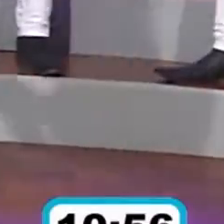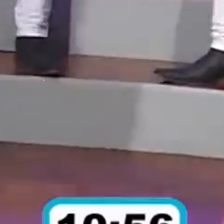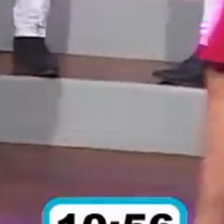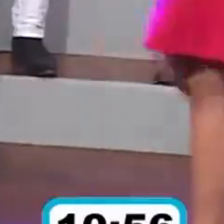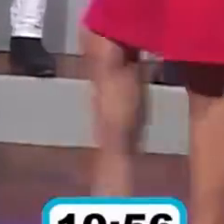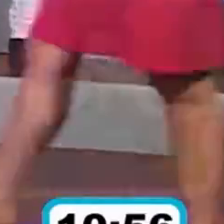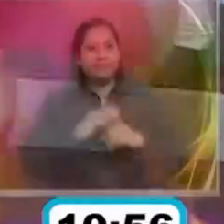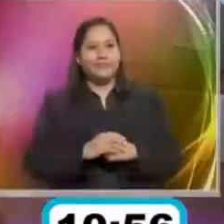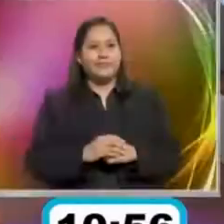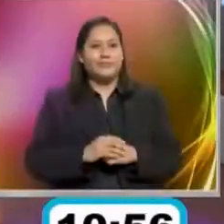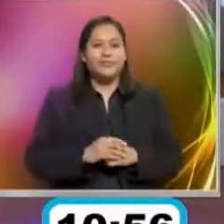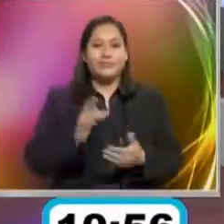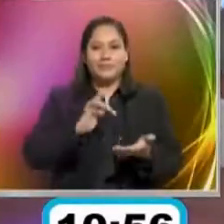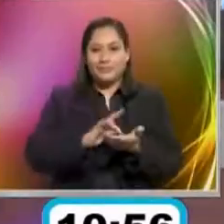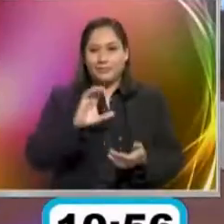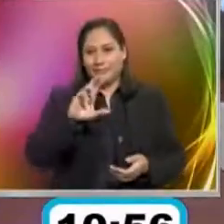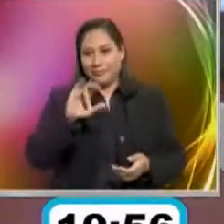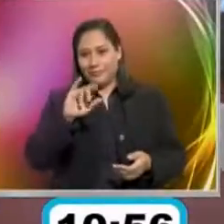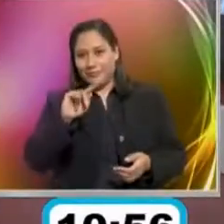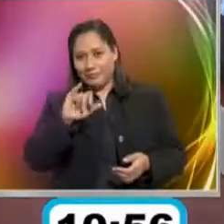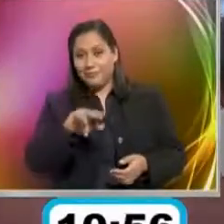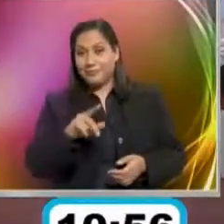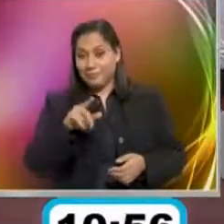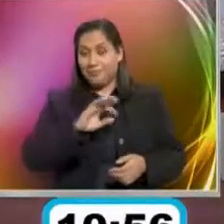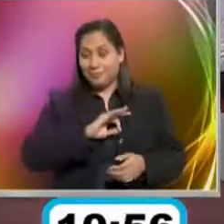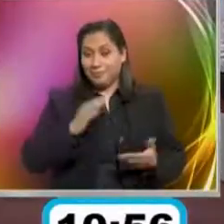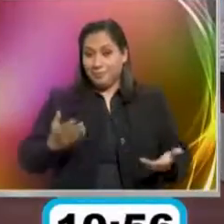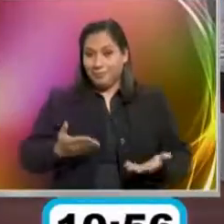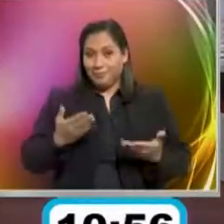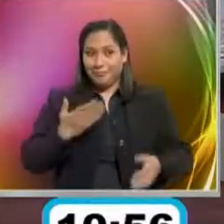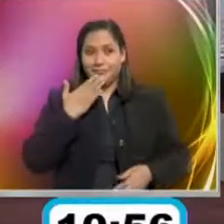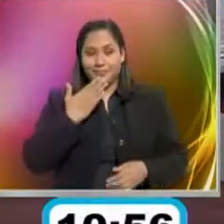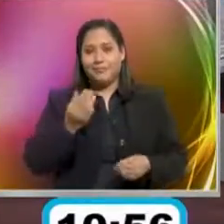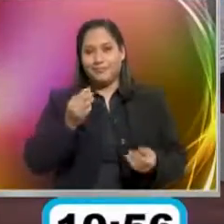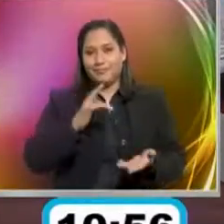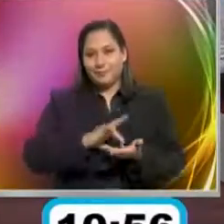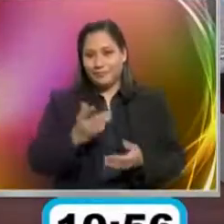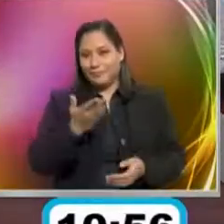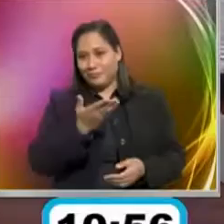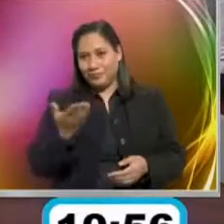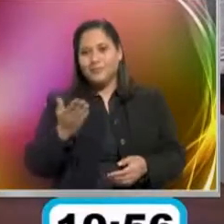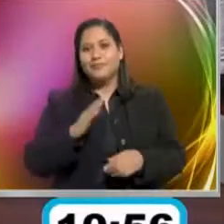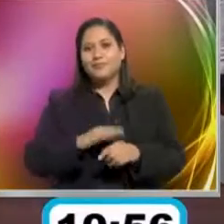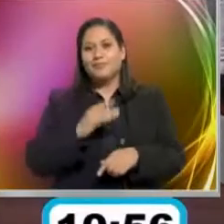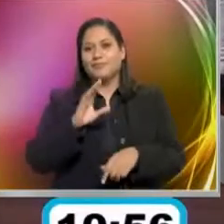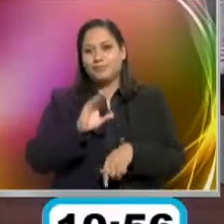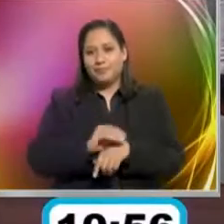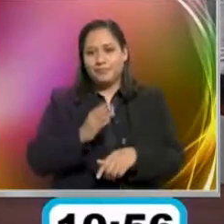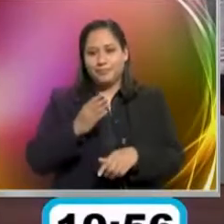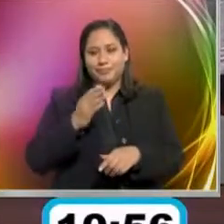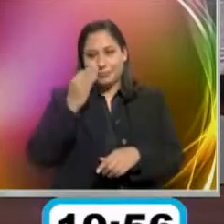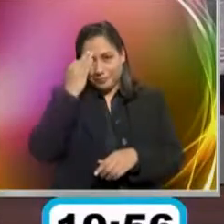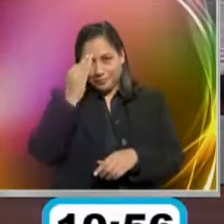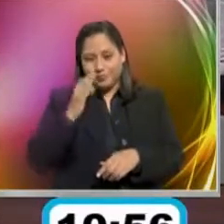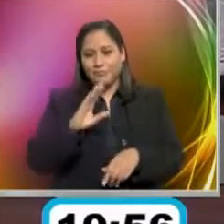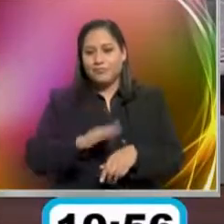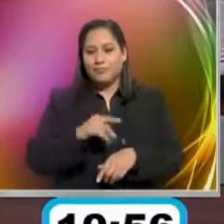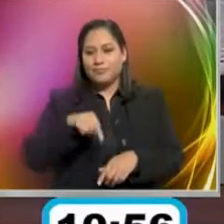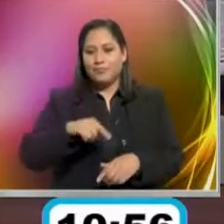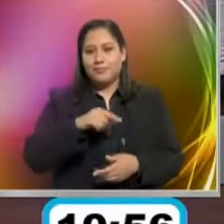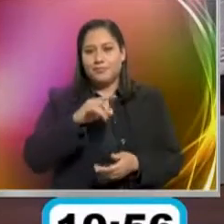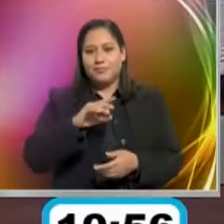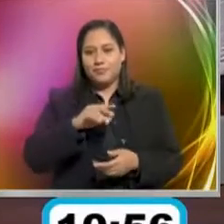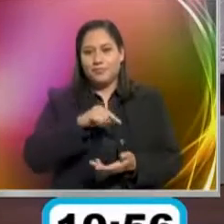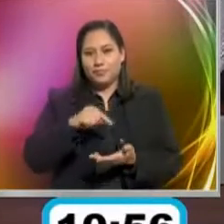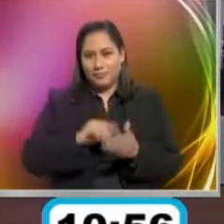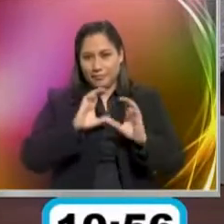Gracias, Cristian. Increíble. Muchísimas gracias. Nos pusiste a bailar. Muchas gracias, muchísimas gracias a ustedes por el tiempo, por el espacio y por el apoyo. Y grandes temas de